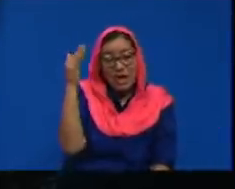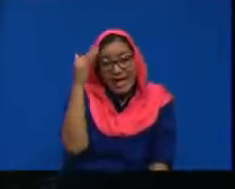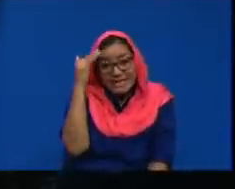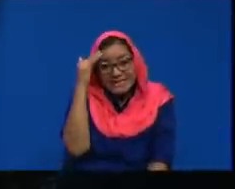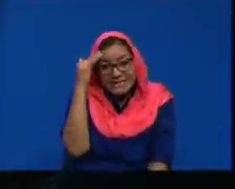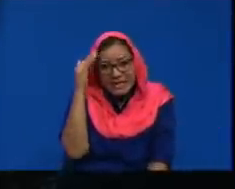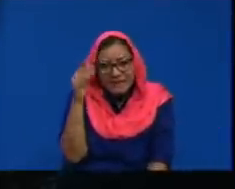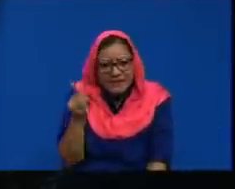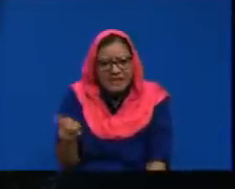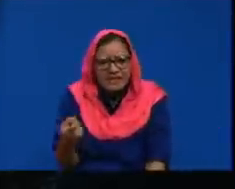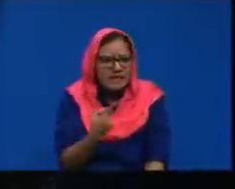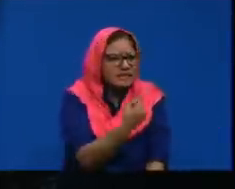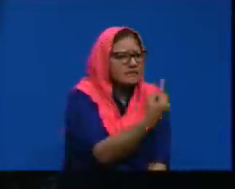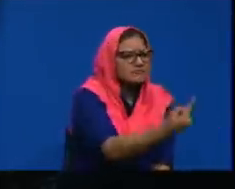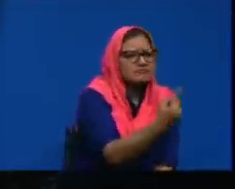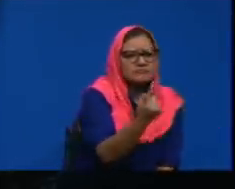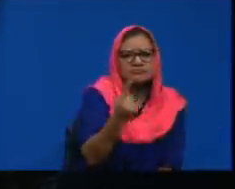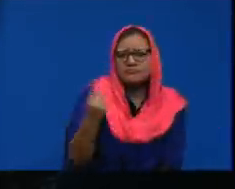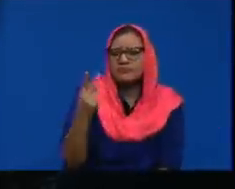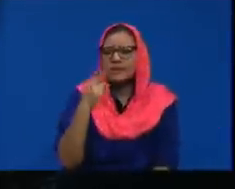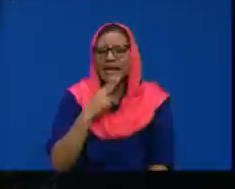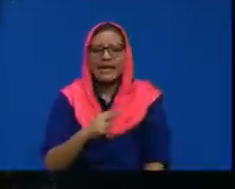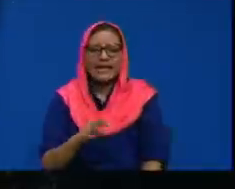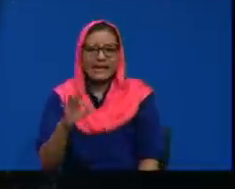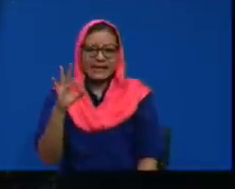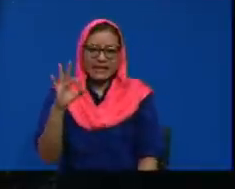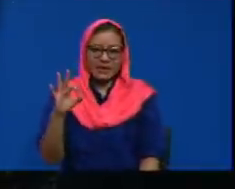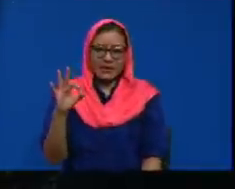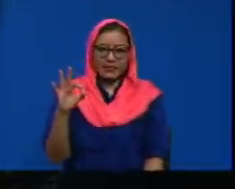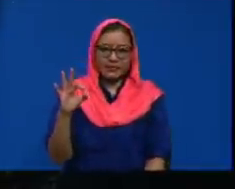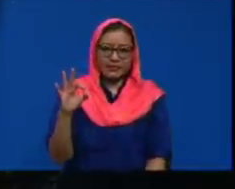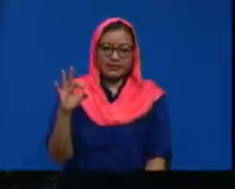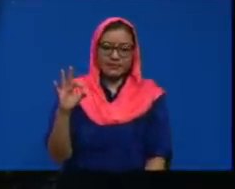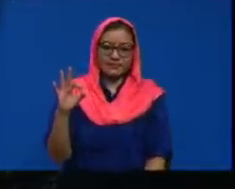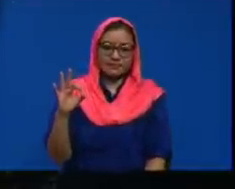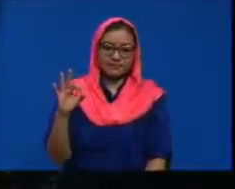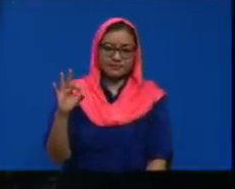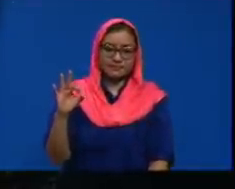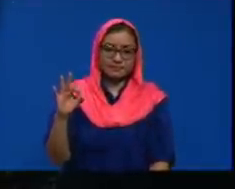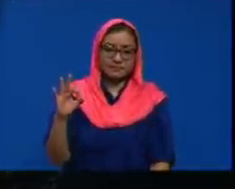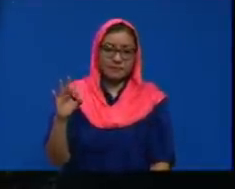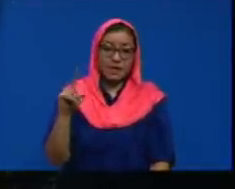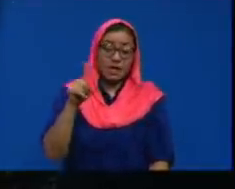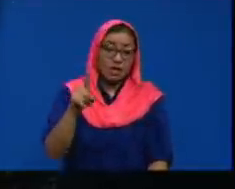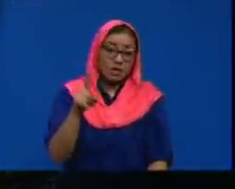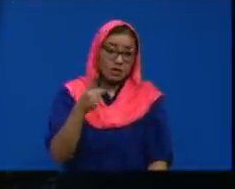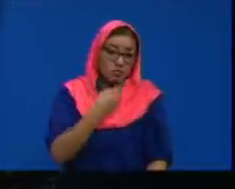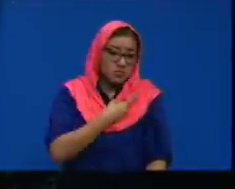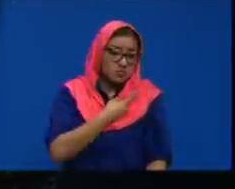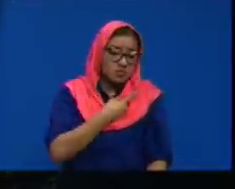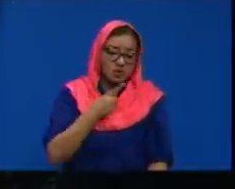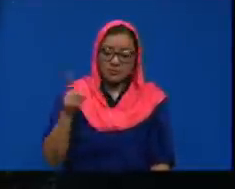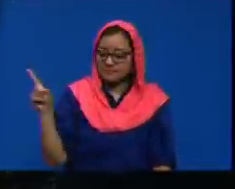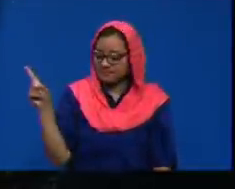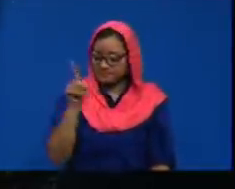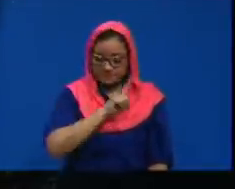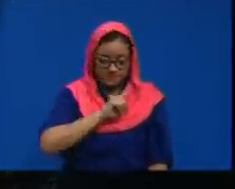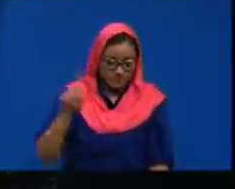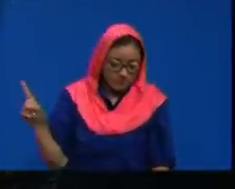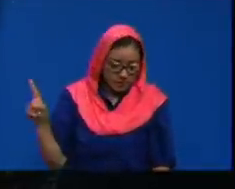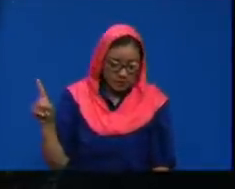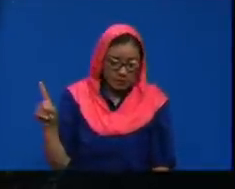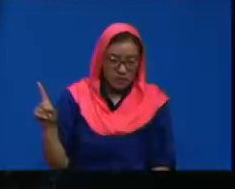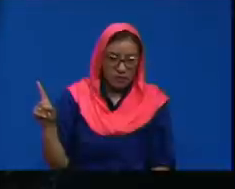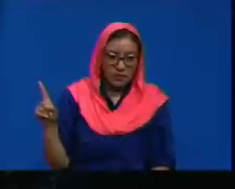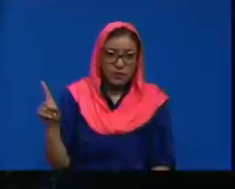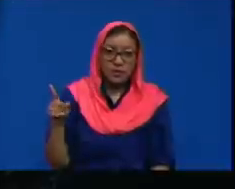mis hijos. Por lo tanto, dice el Señor, ya no eres huérfano, ya no